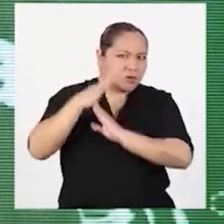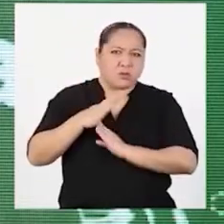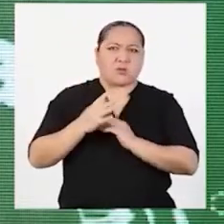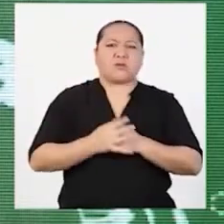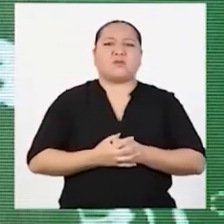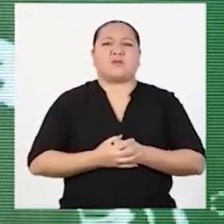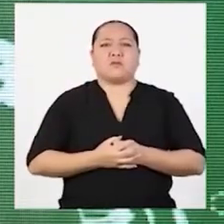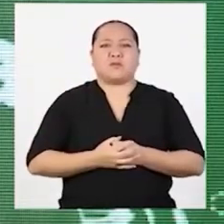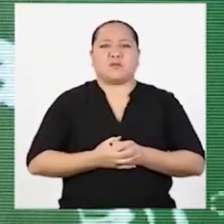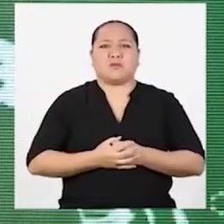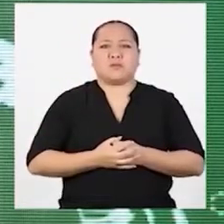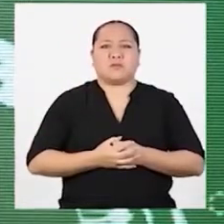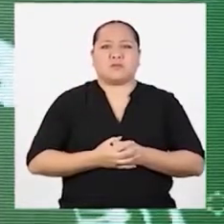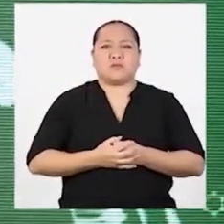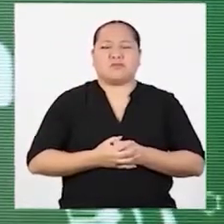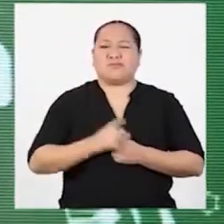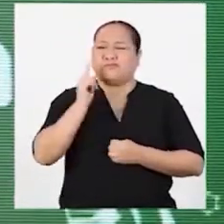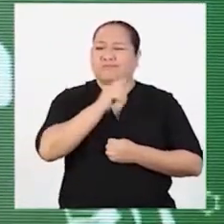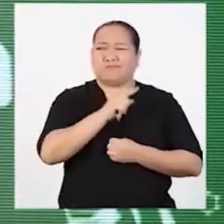respeto, sin discriminación.